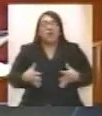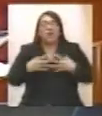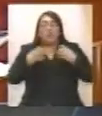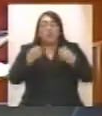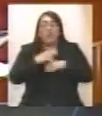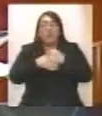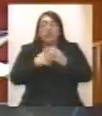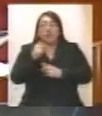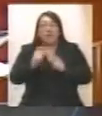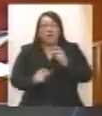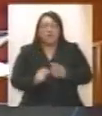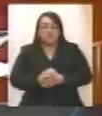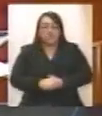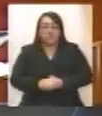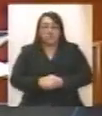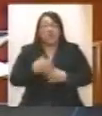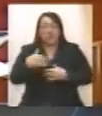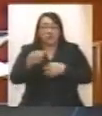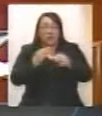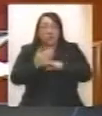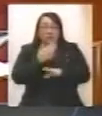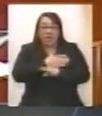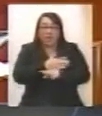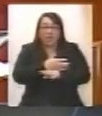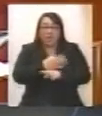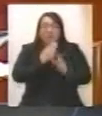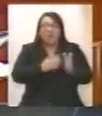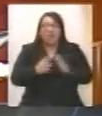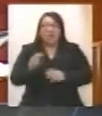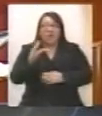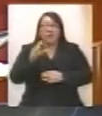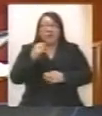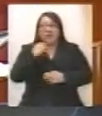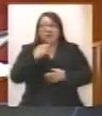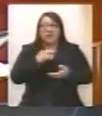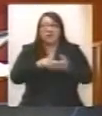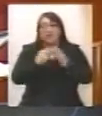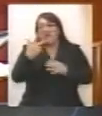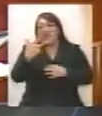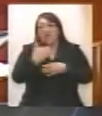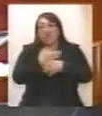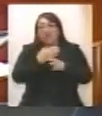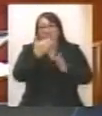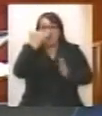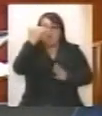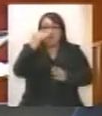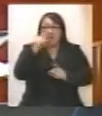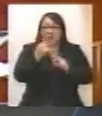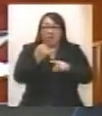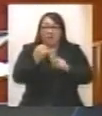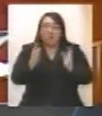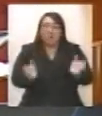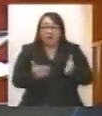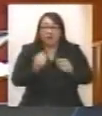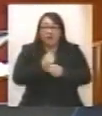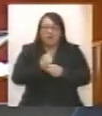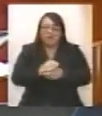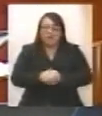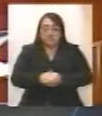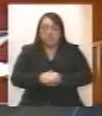oportunidades. Como ya hemos hecho público, el plan consta de tres ejes: promoción de la diversificación